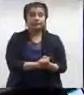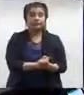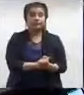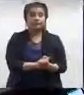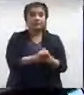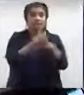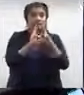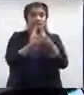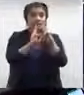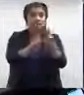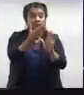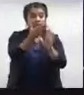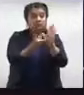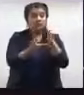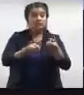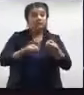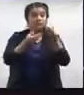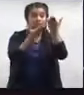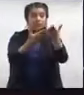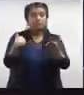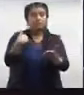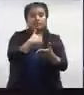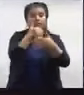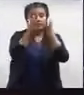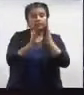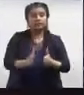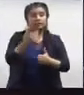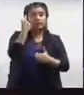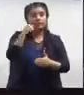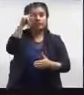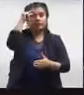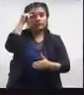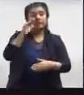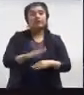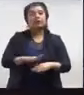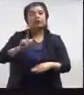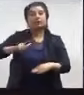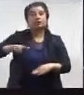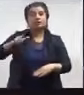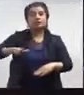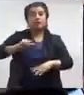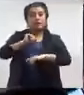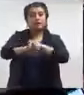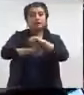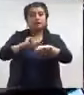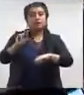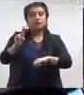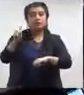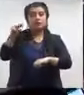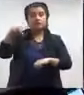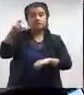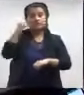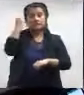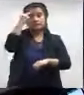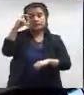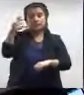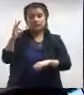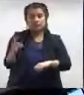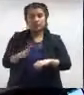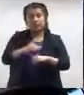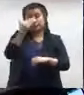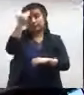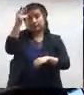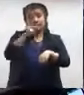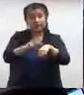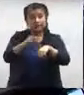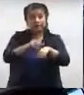Para dar respuesta, tiene la palabra el ministro de Gobernación, Francisco Jiménez. Buenas tardes, señor presidente. Buenas